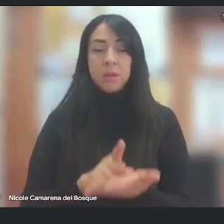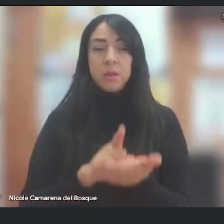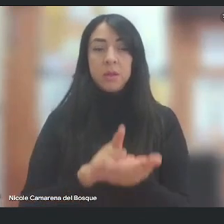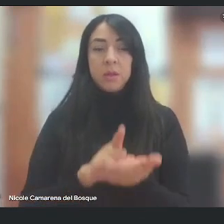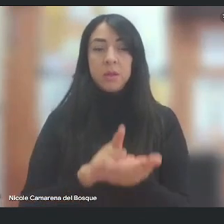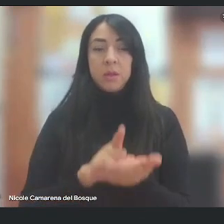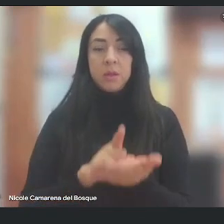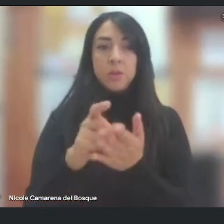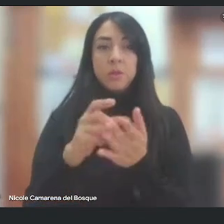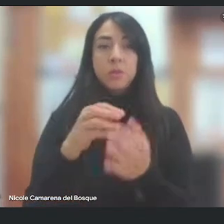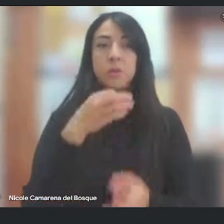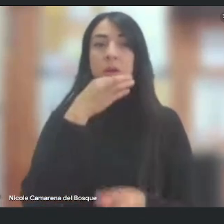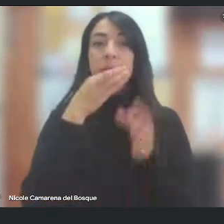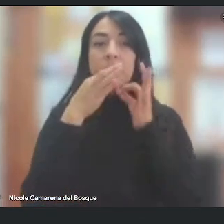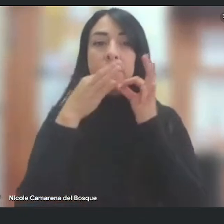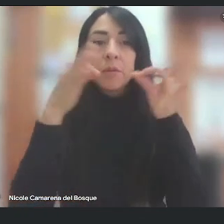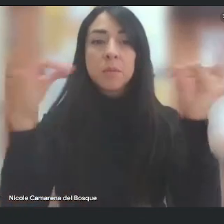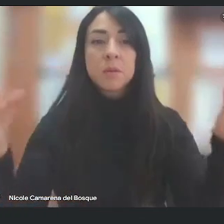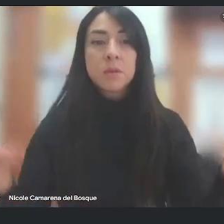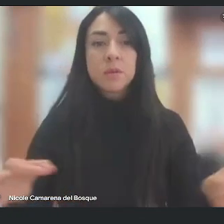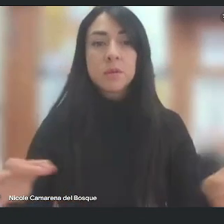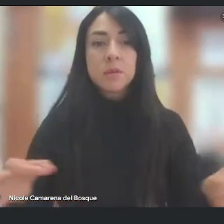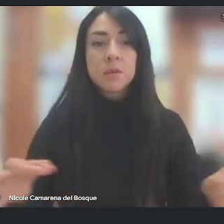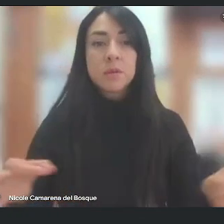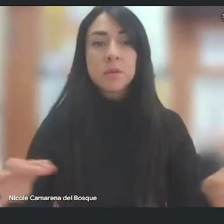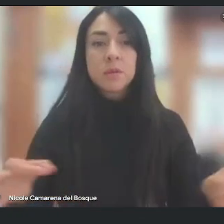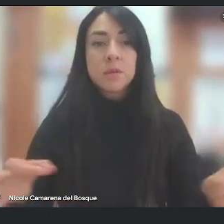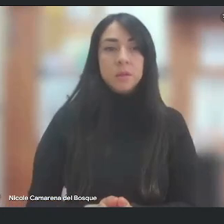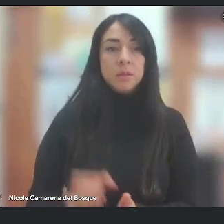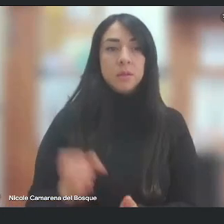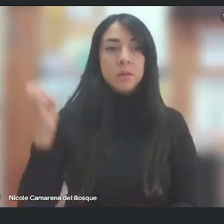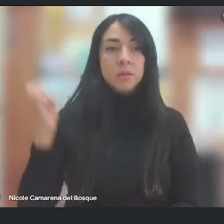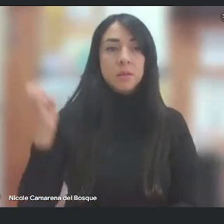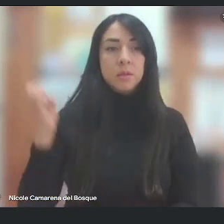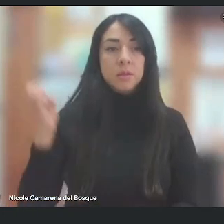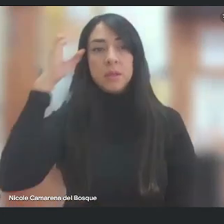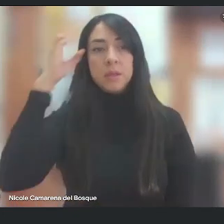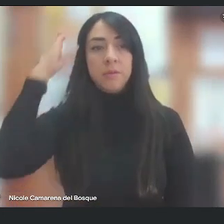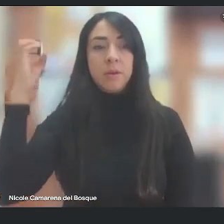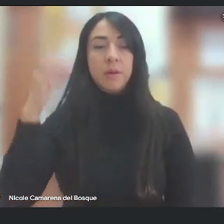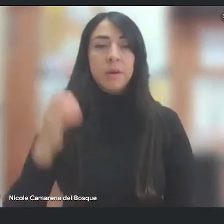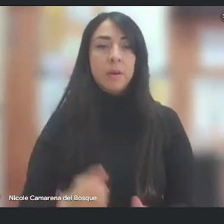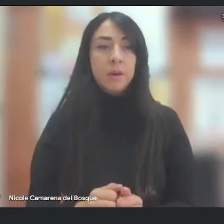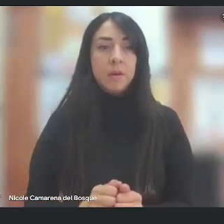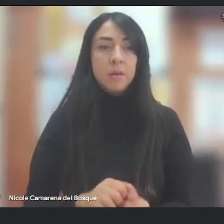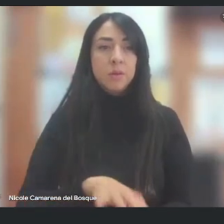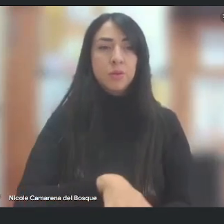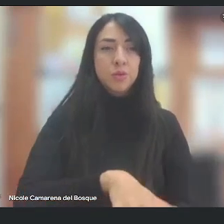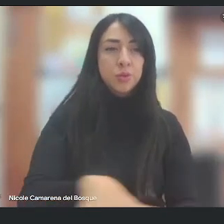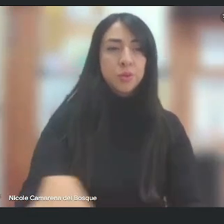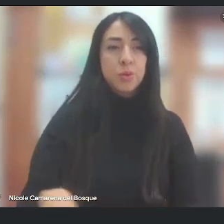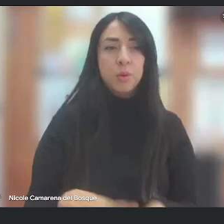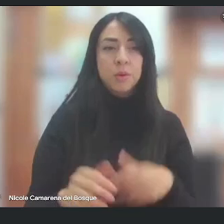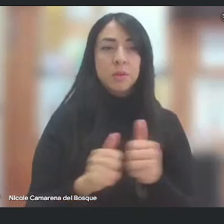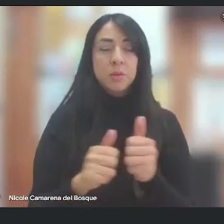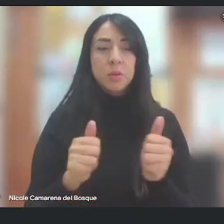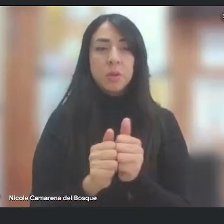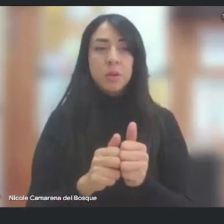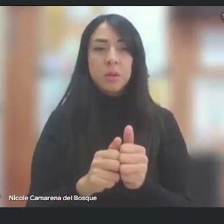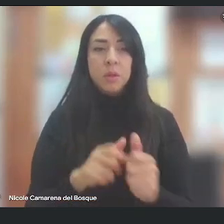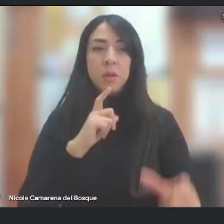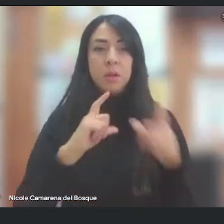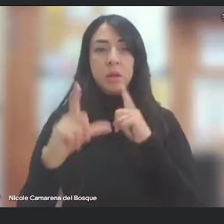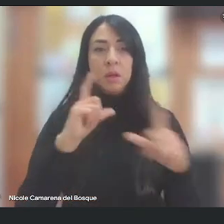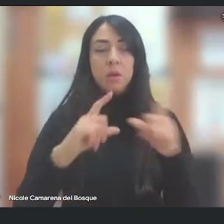formato y tecnologías acorde a los requerimientos de las personas con discapacidad. Venimos a hablar otra vez de lo mismo. Hay